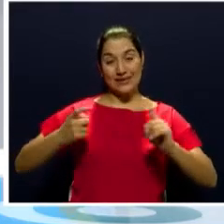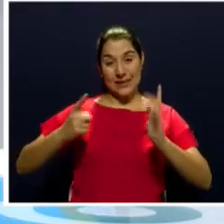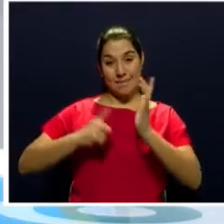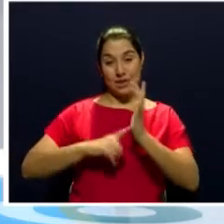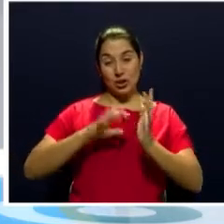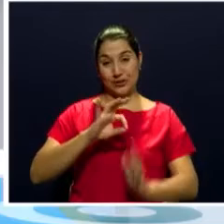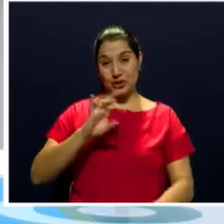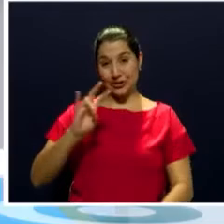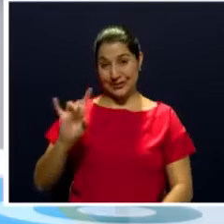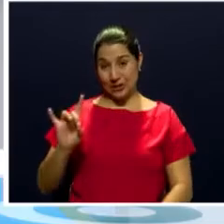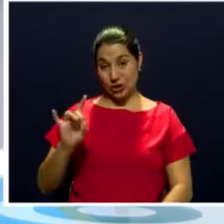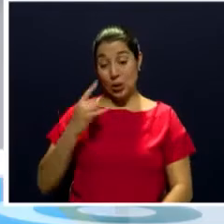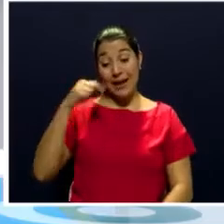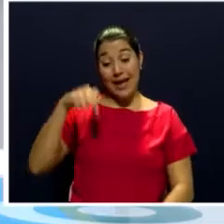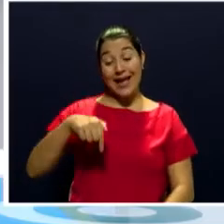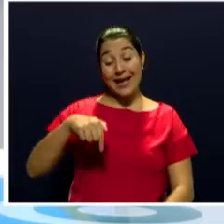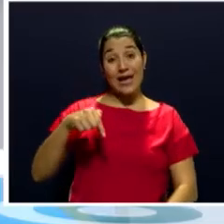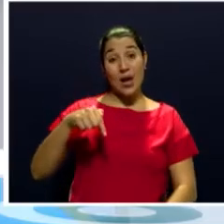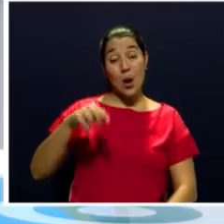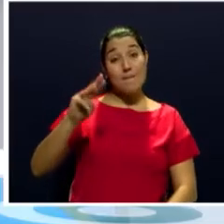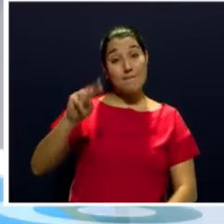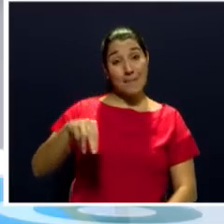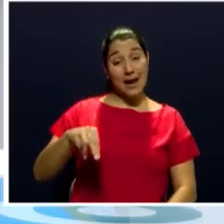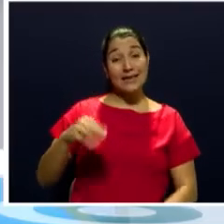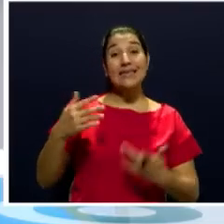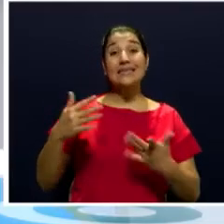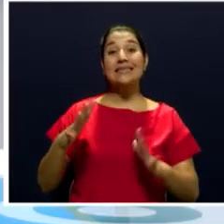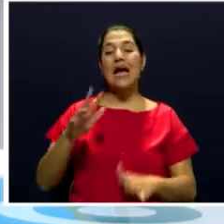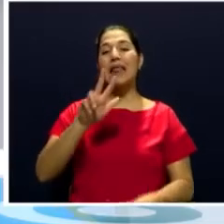1978. Para este martes se coloca en